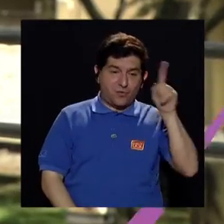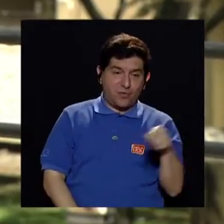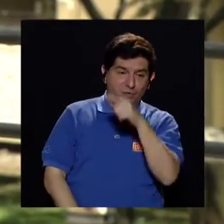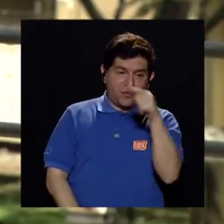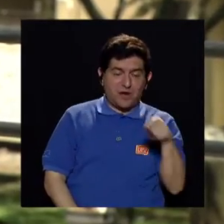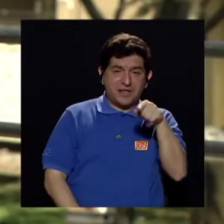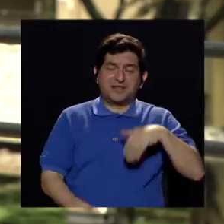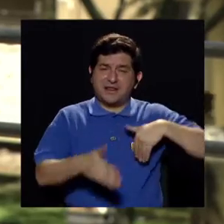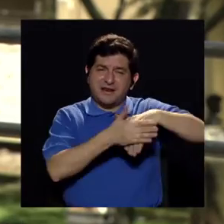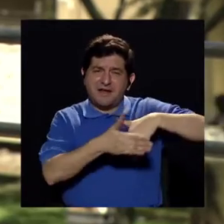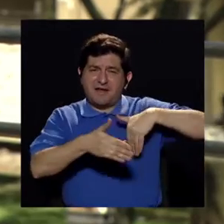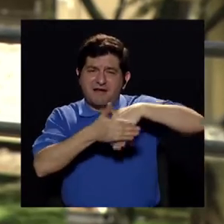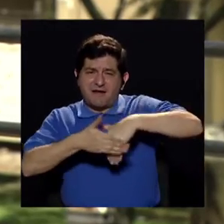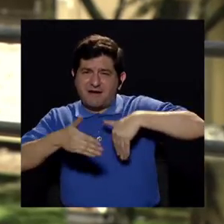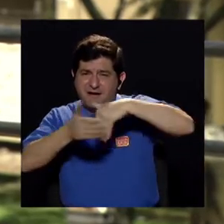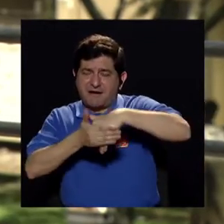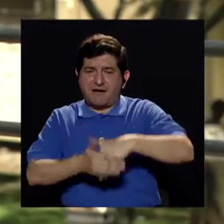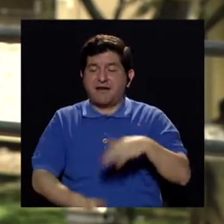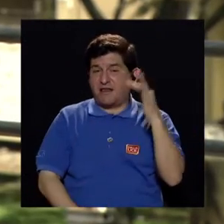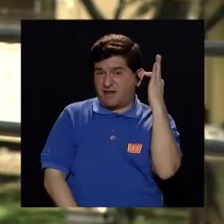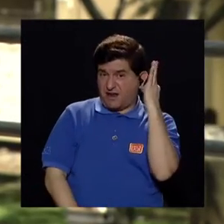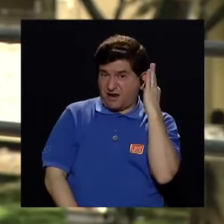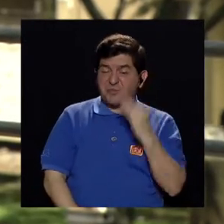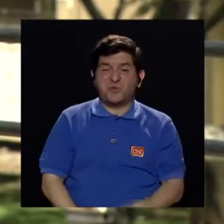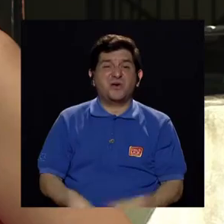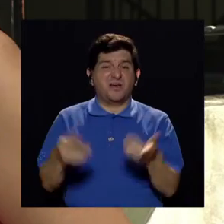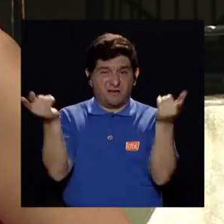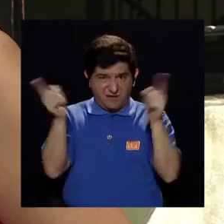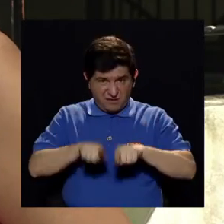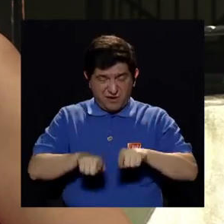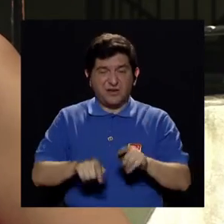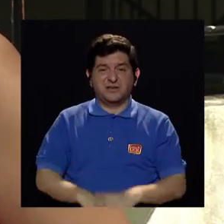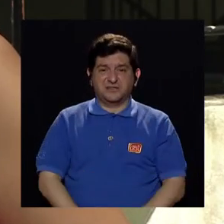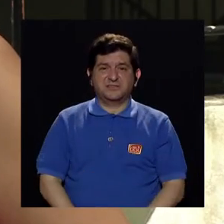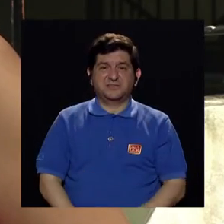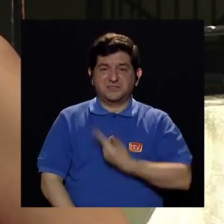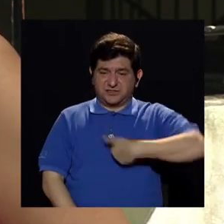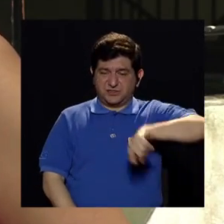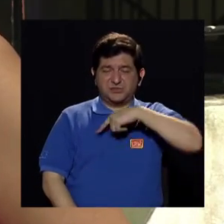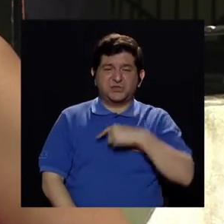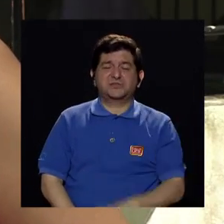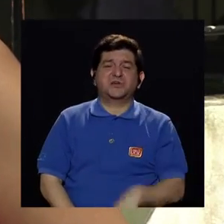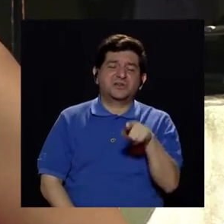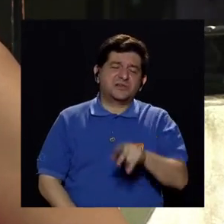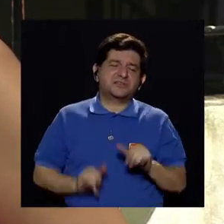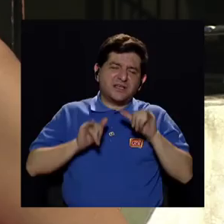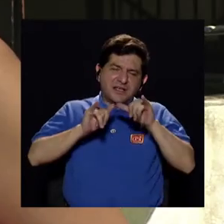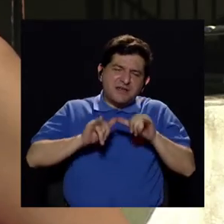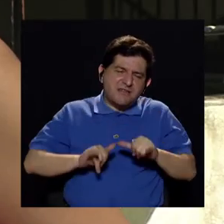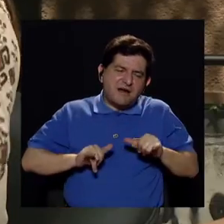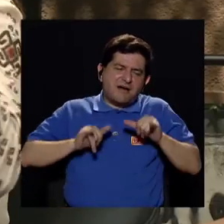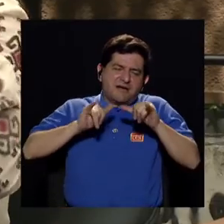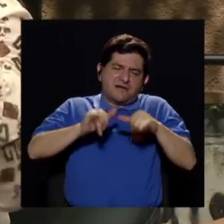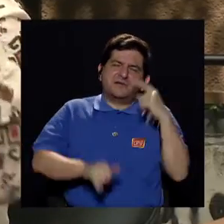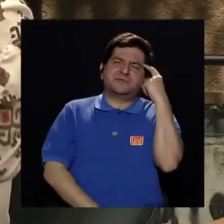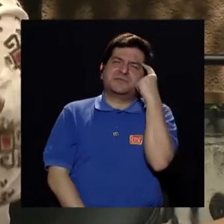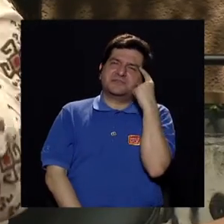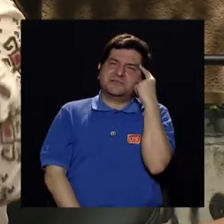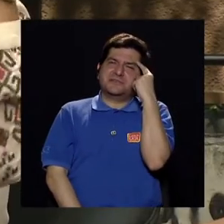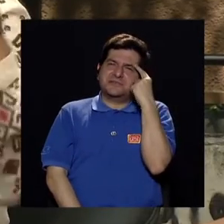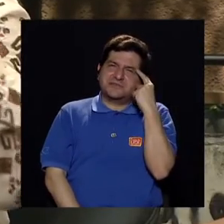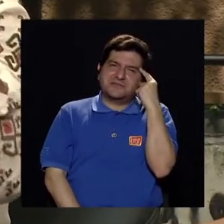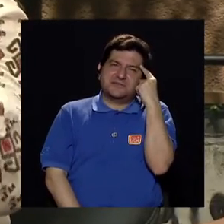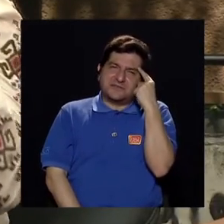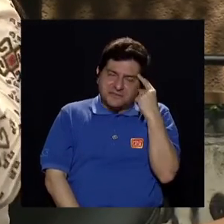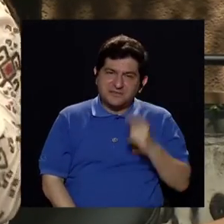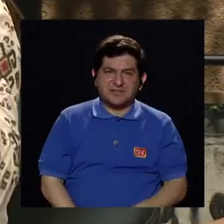eliminar esas ataduras, porque muchas veces, y en las mujeres yo creo que pasa muy frecuentemente, Paola, somos muy rumiantes, ¿verdad? Ese concepto de que pensamos